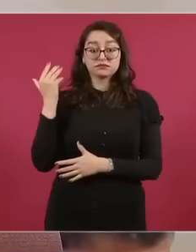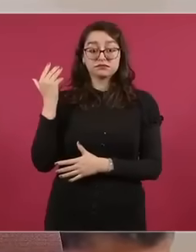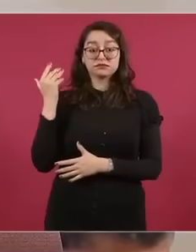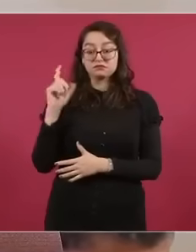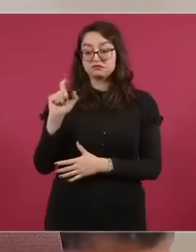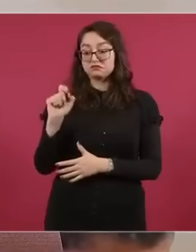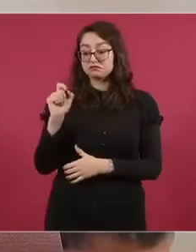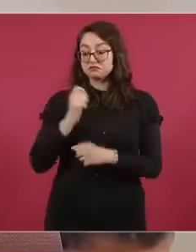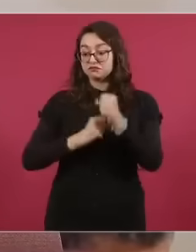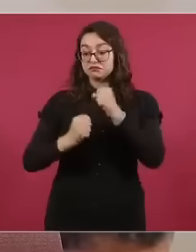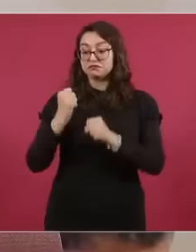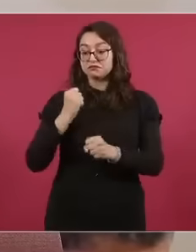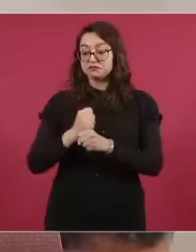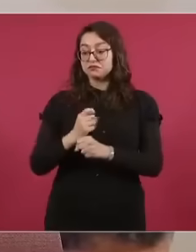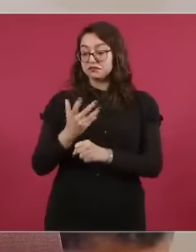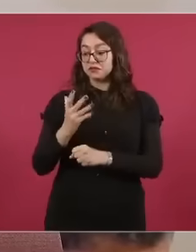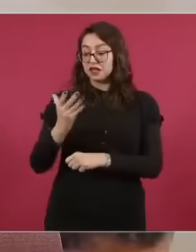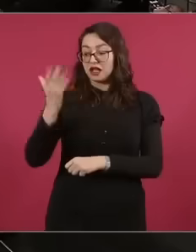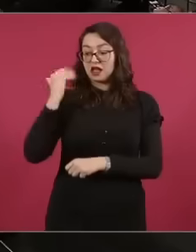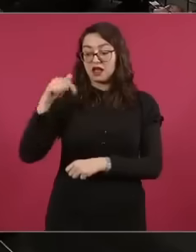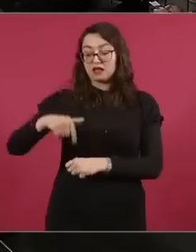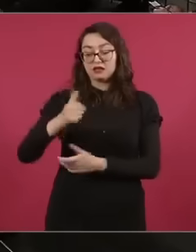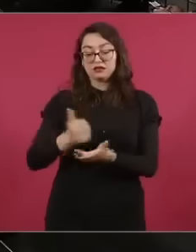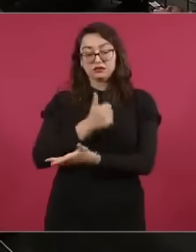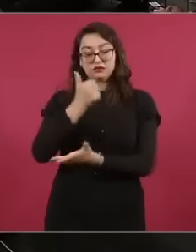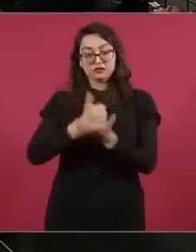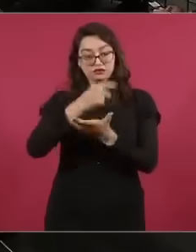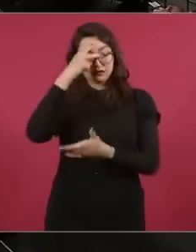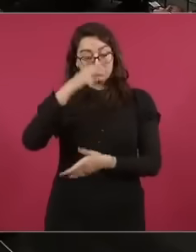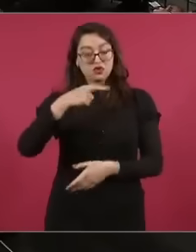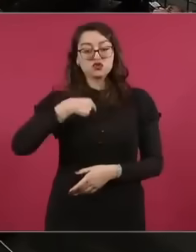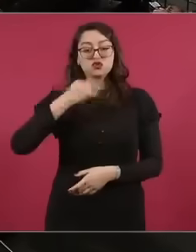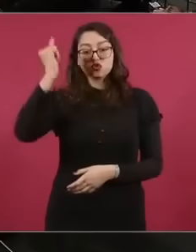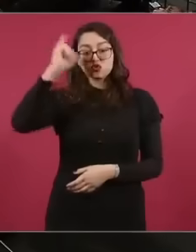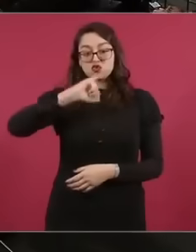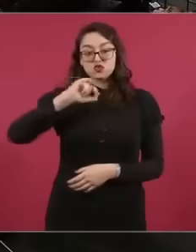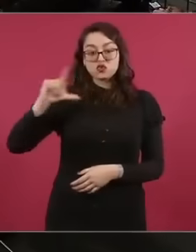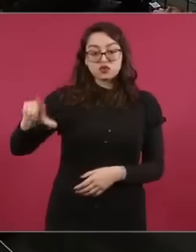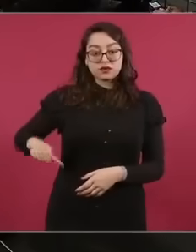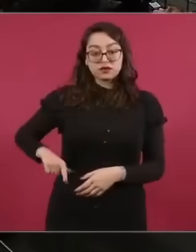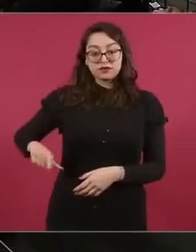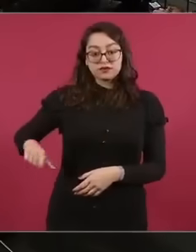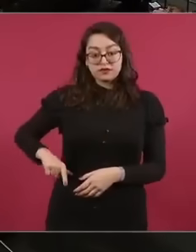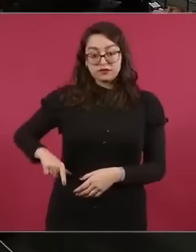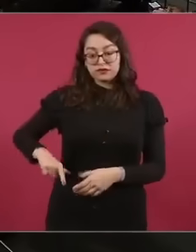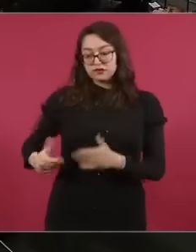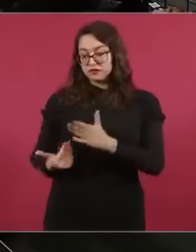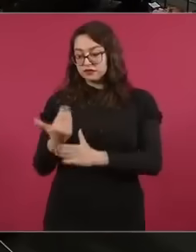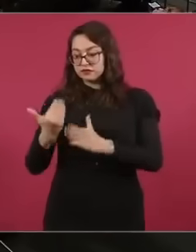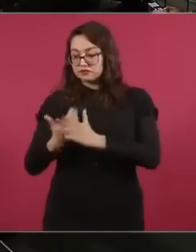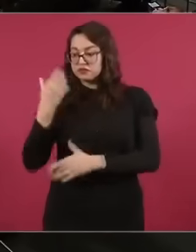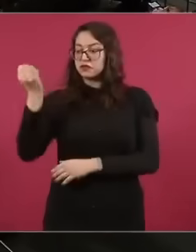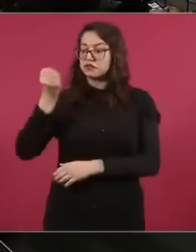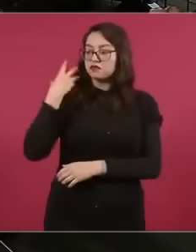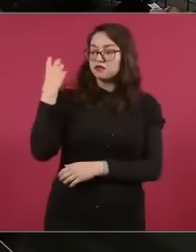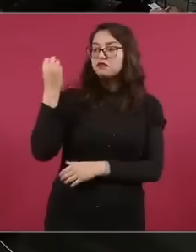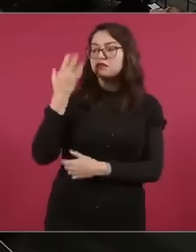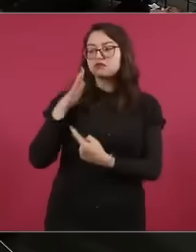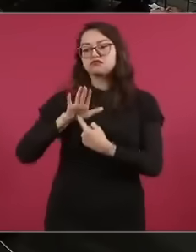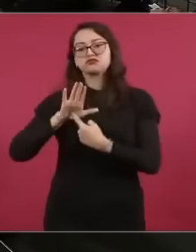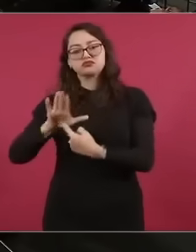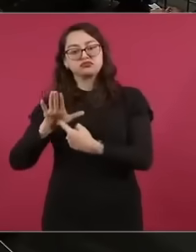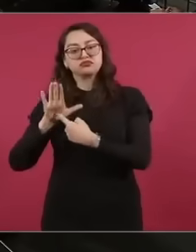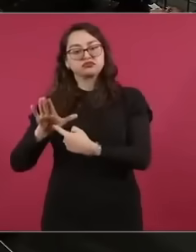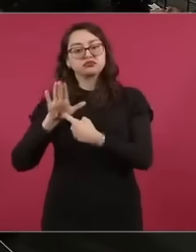como 20 años, cuando fui jefe de gobierno, salieron también del bloque conservador,